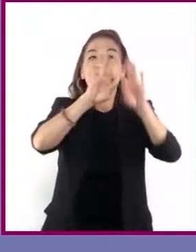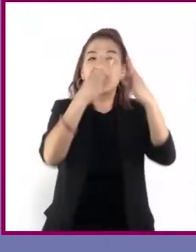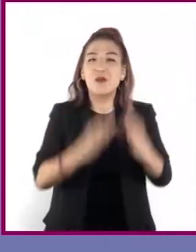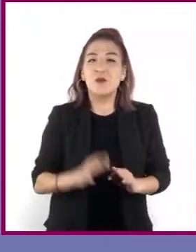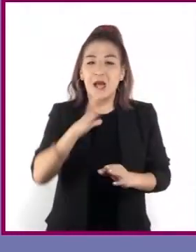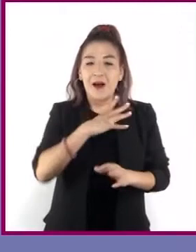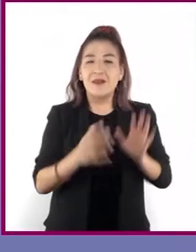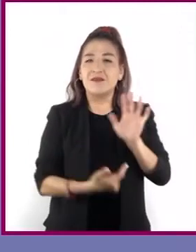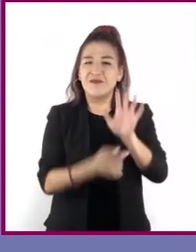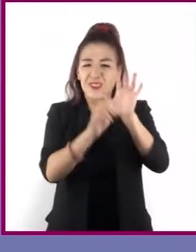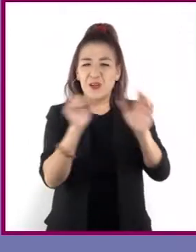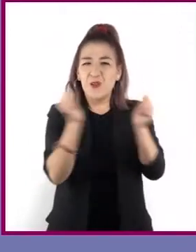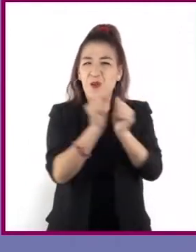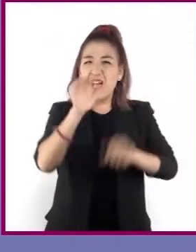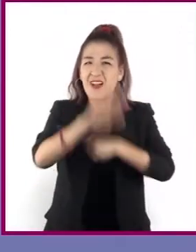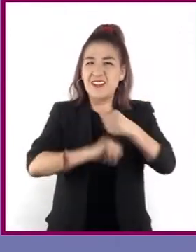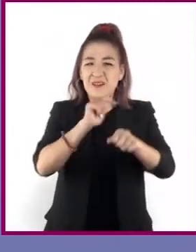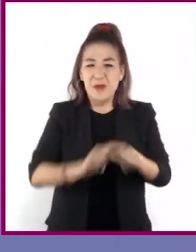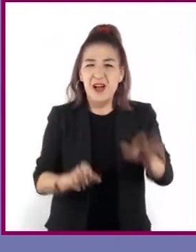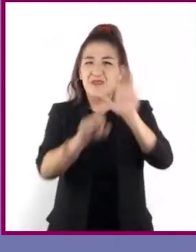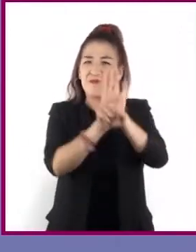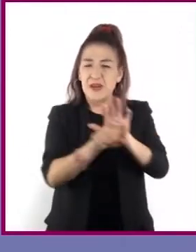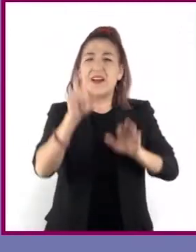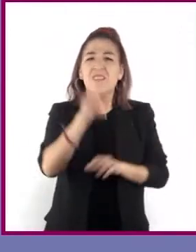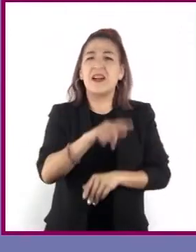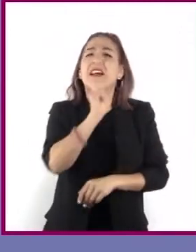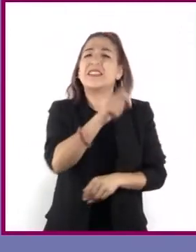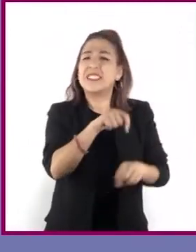representando. ¿Qué otros aspectos puedes retener?